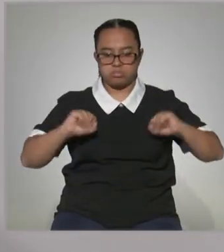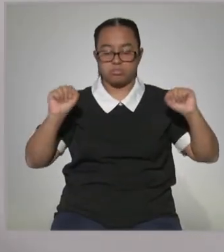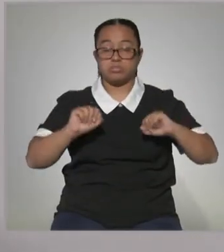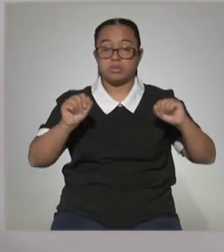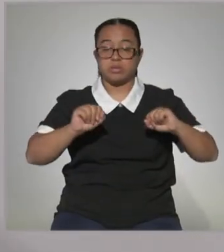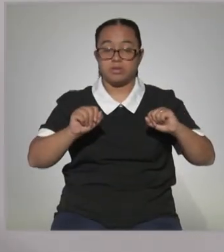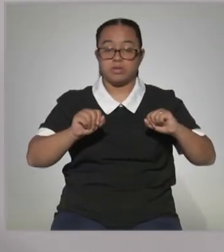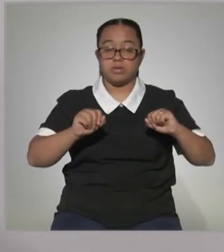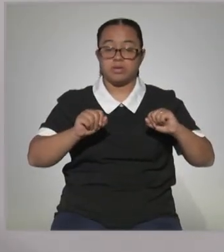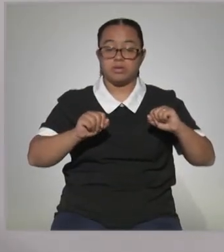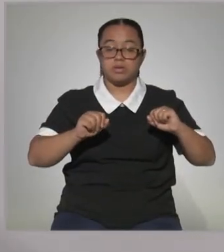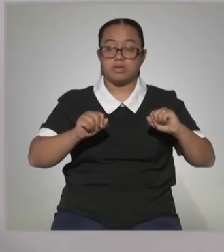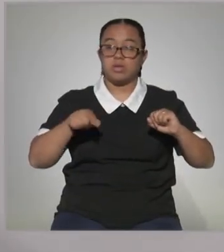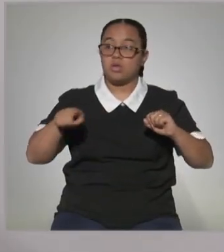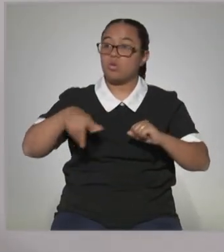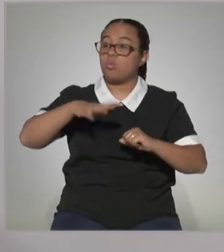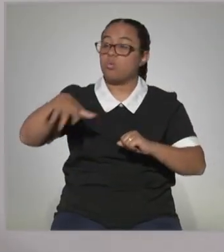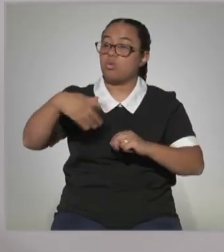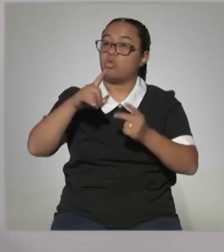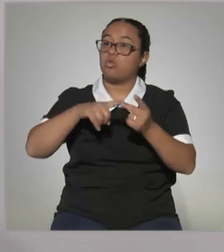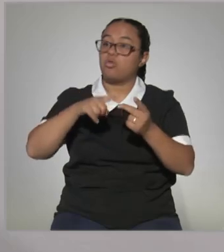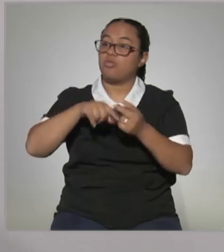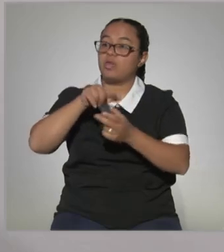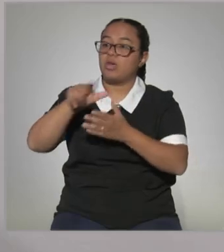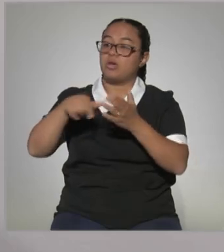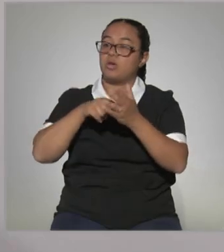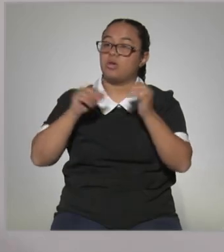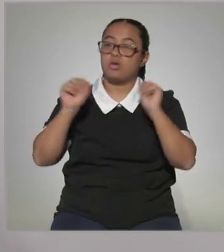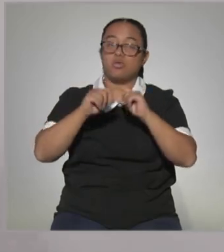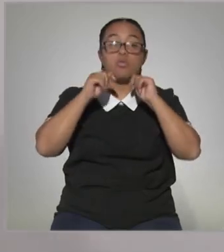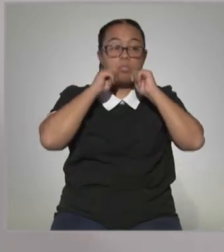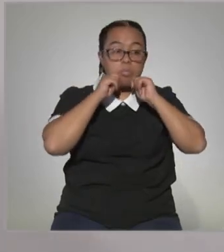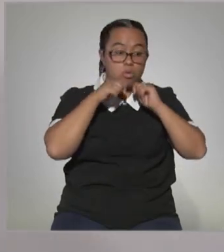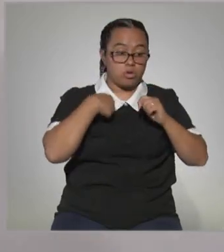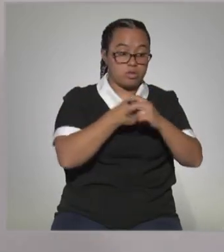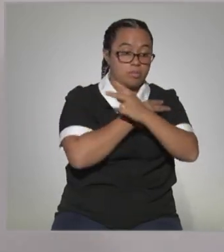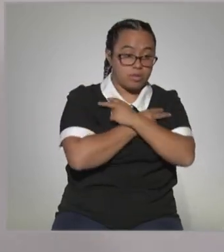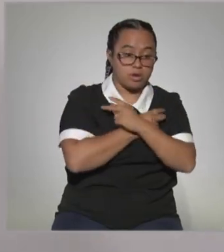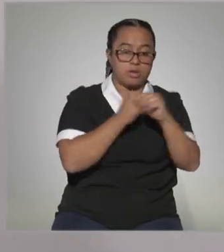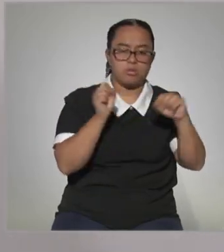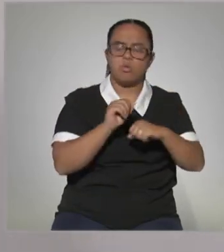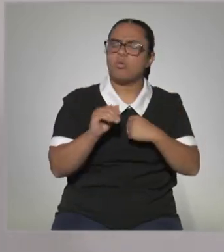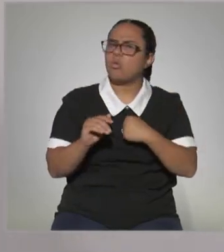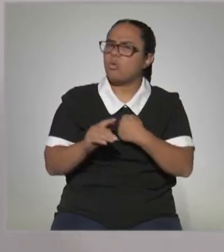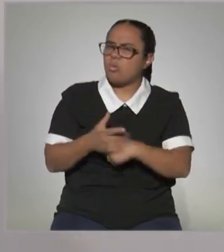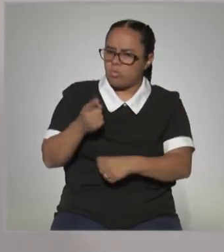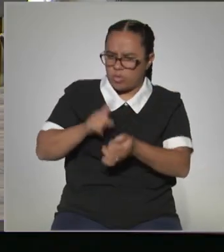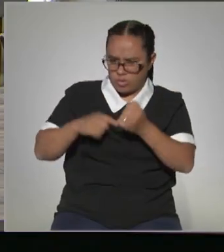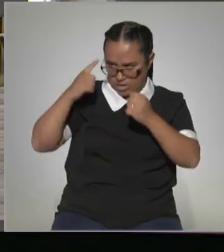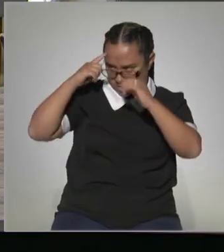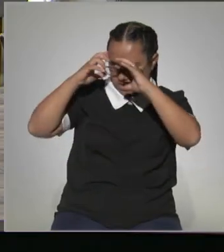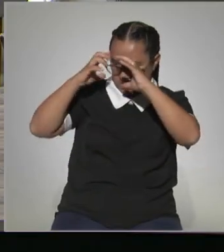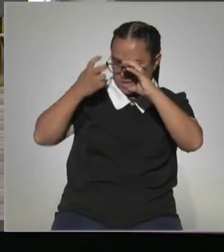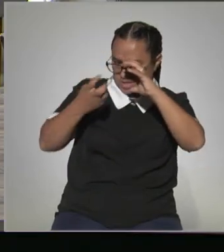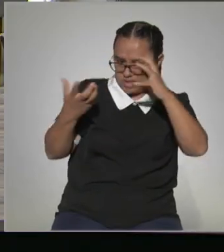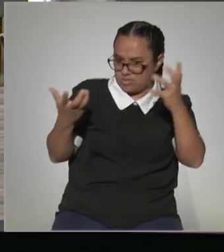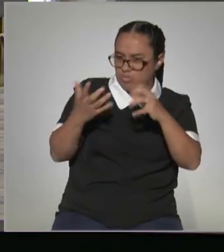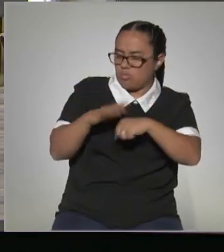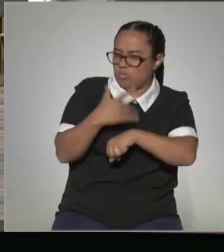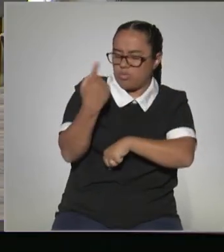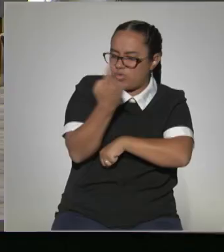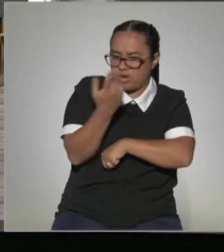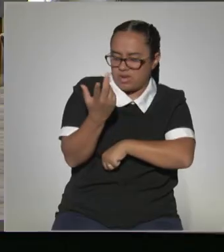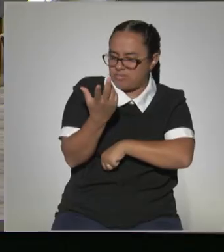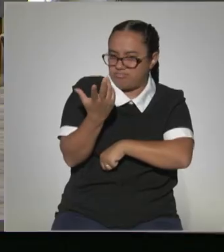pueden, buscan correr así estén en la vacación donde estén. ¿Por qué hace eso nuestro cerebro? O